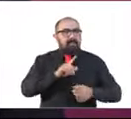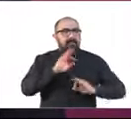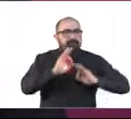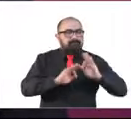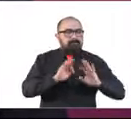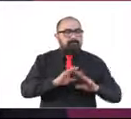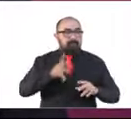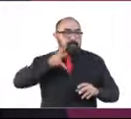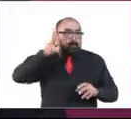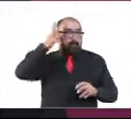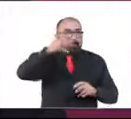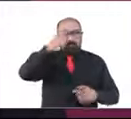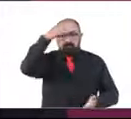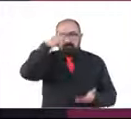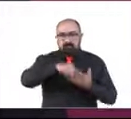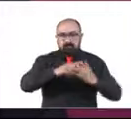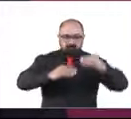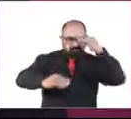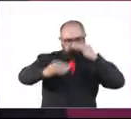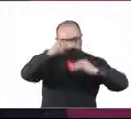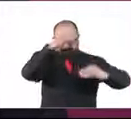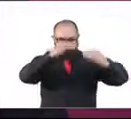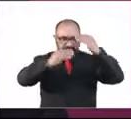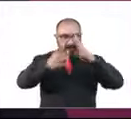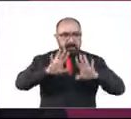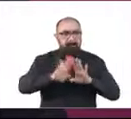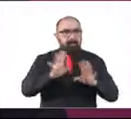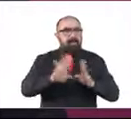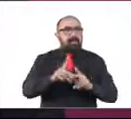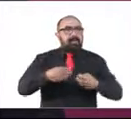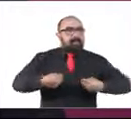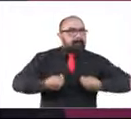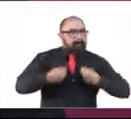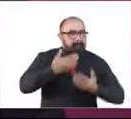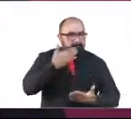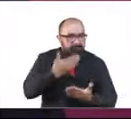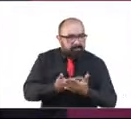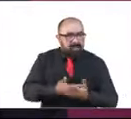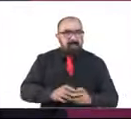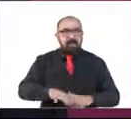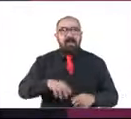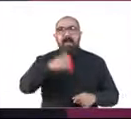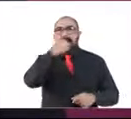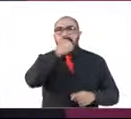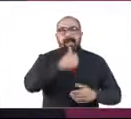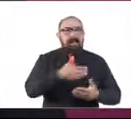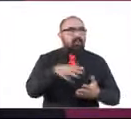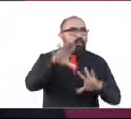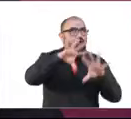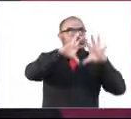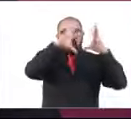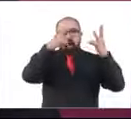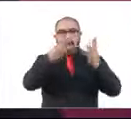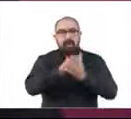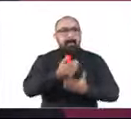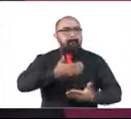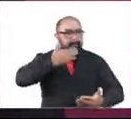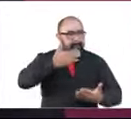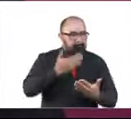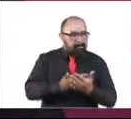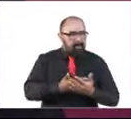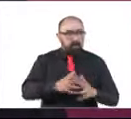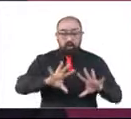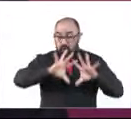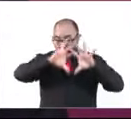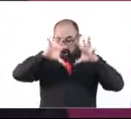unificadamente calidad del aire, cambio climático, calidad de vida y, bueno, como sabemos también, esto tiene que ver con todos